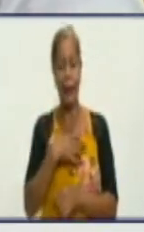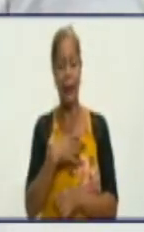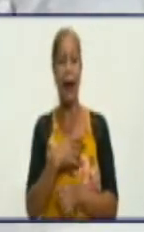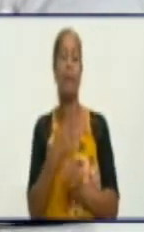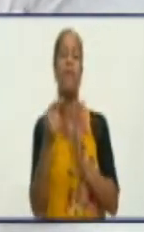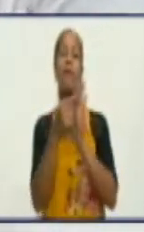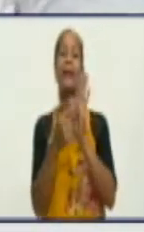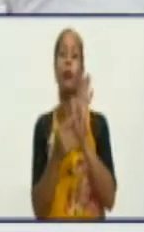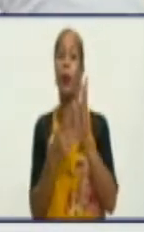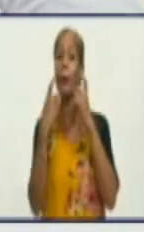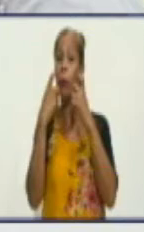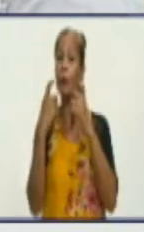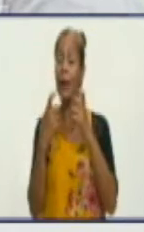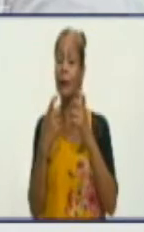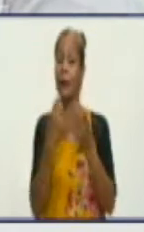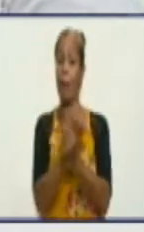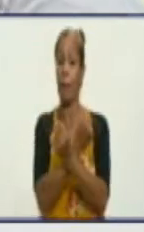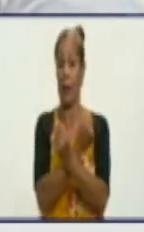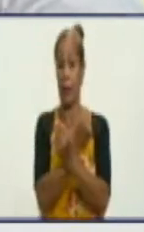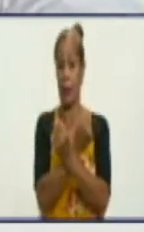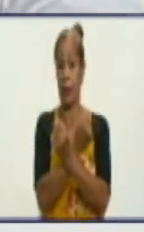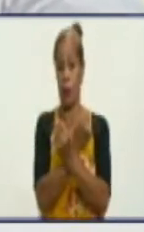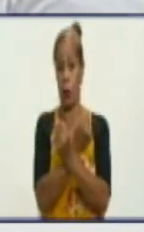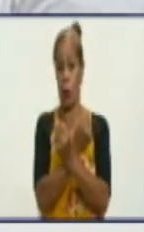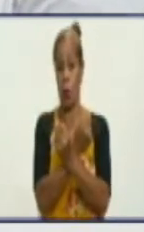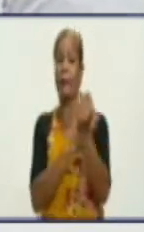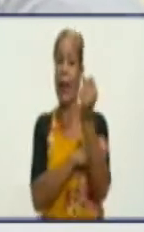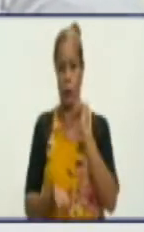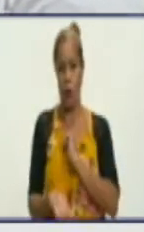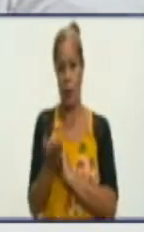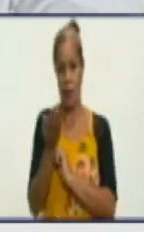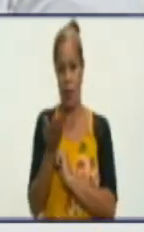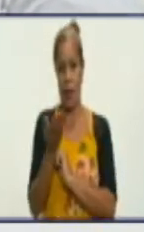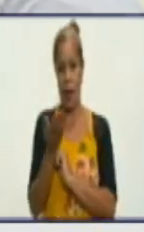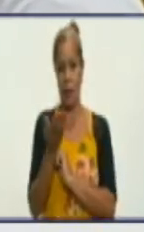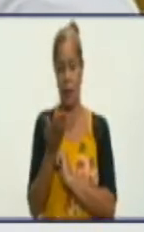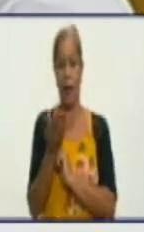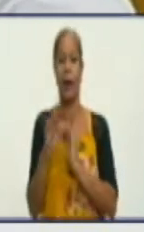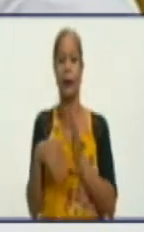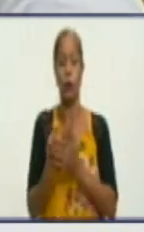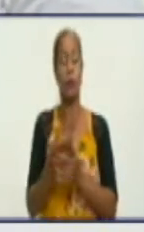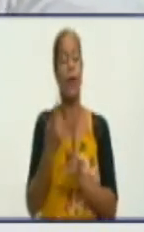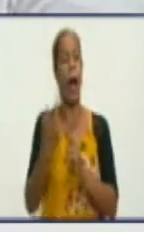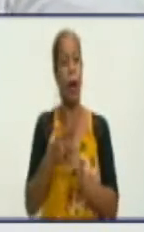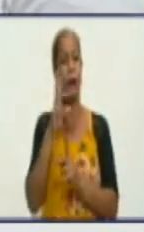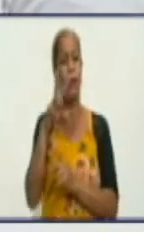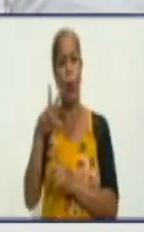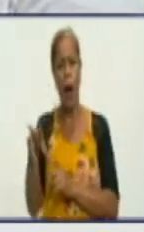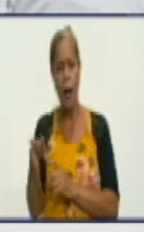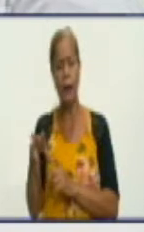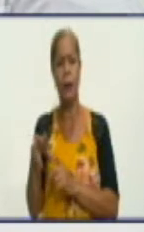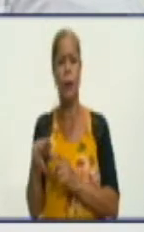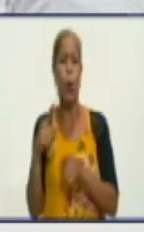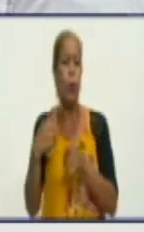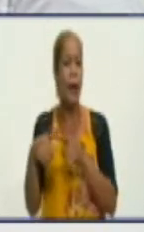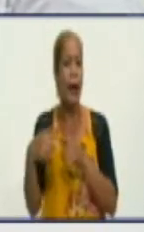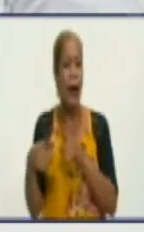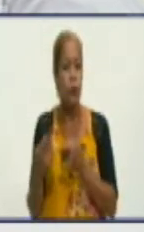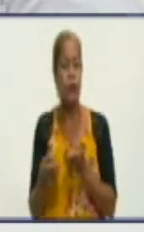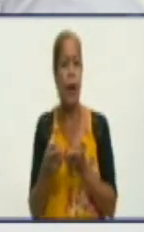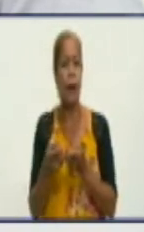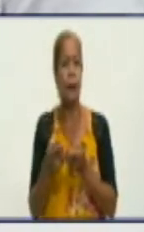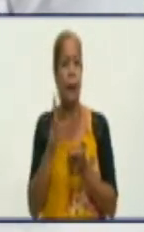¿Qué pasa con un individuo joven? Que este individuo joven que debute con una hipertensión arterial, hay que buscar una causa secundaria de dicha hipertensión